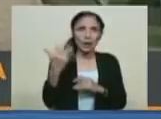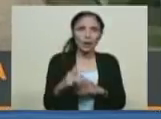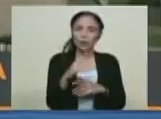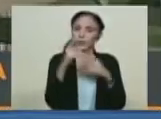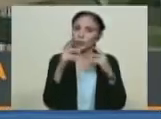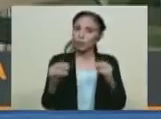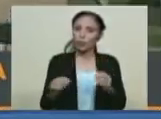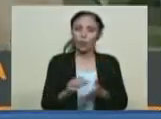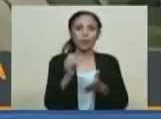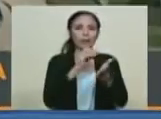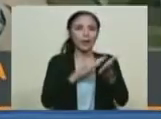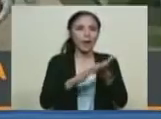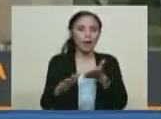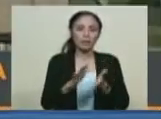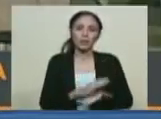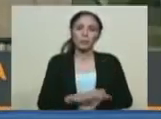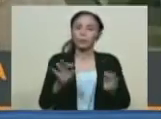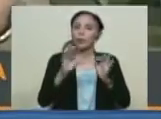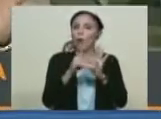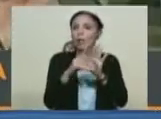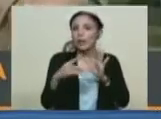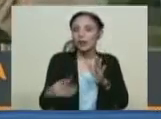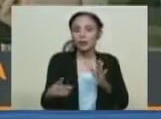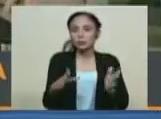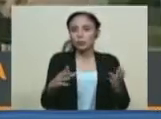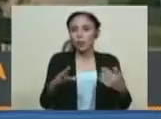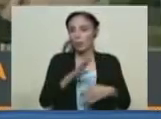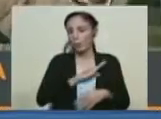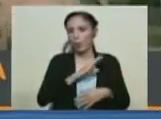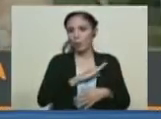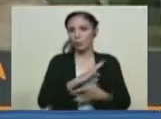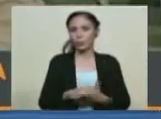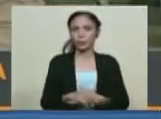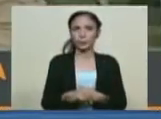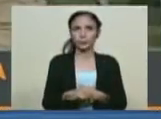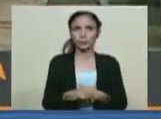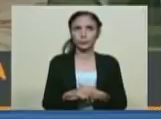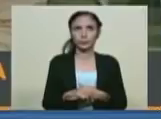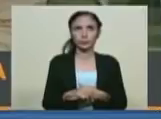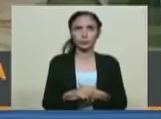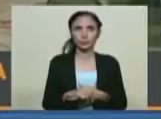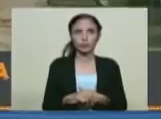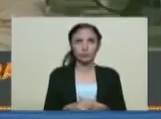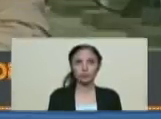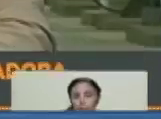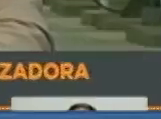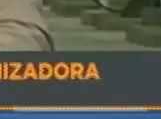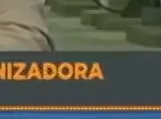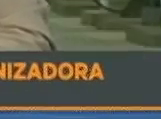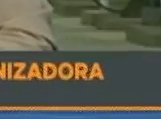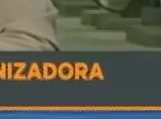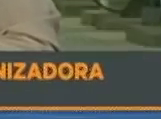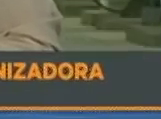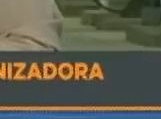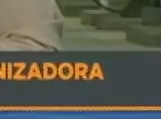tiene que ser un derecho social, un derecho humano, una necesidad satisfecha por el pueblo, por la